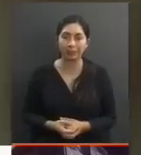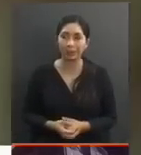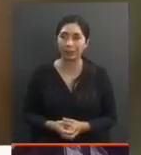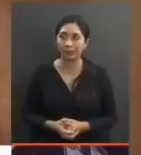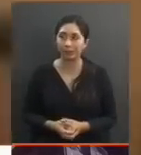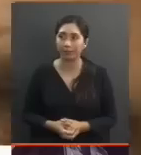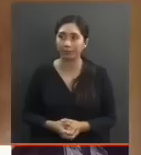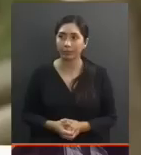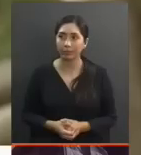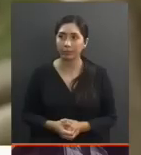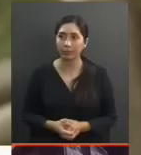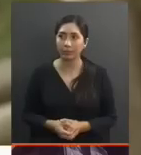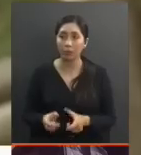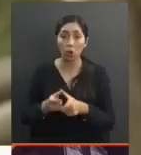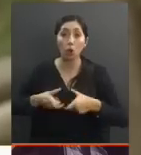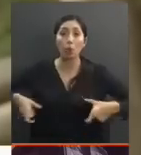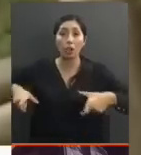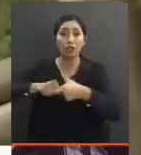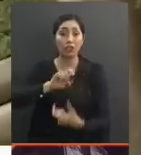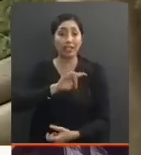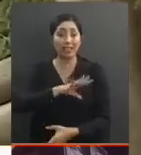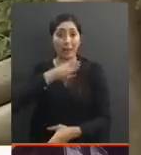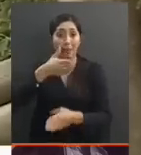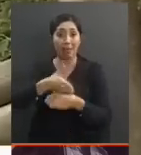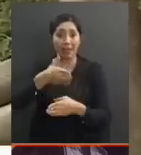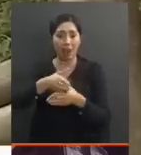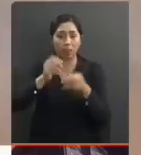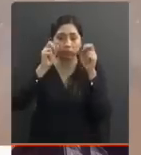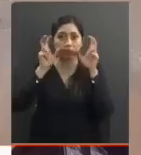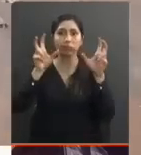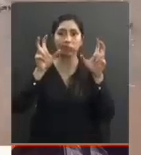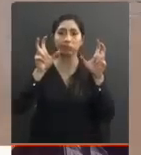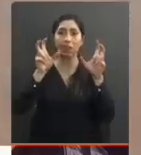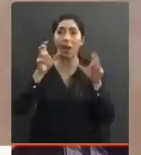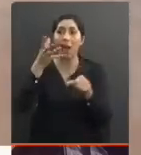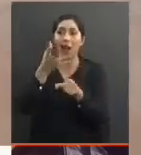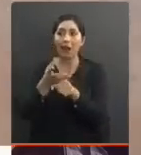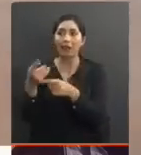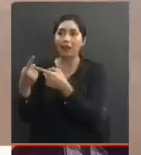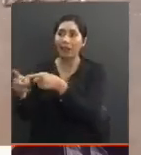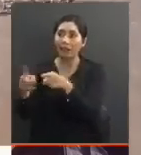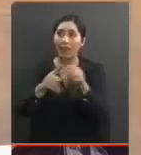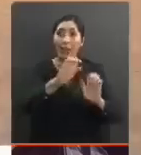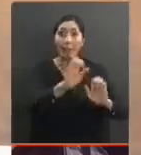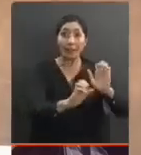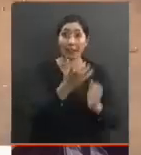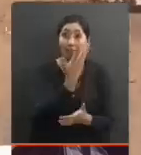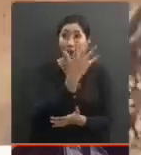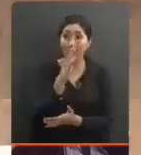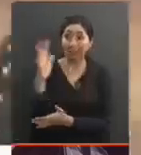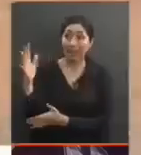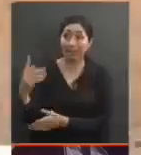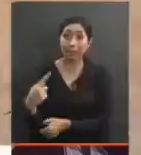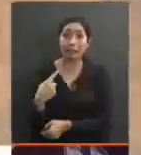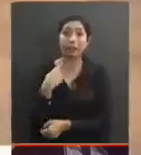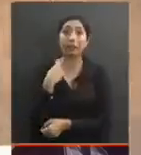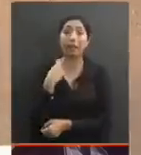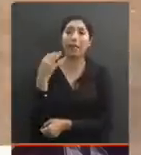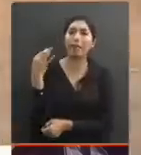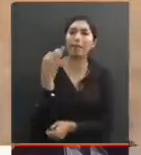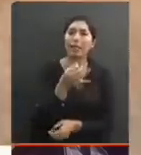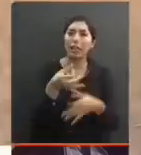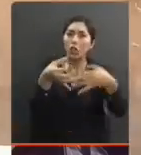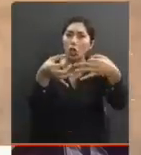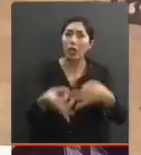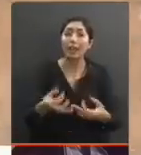La Corporación Chilena de la Madera está en alerta. Aquí se agrupan varias de las forestales afectadas. Dicen que serían en total